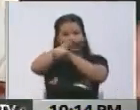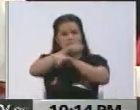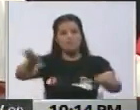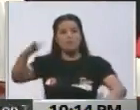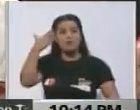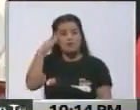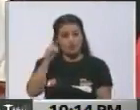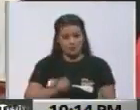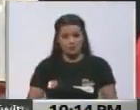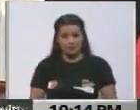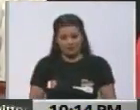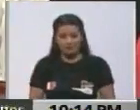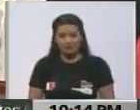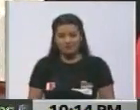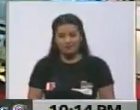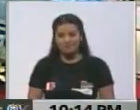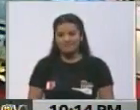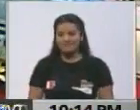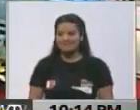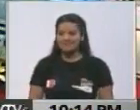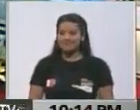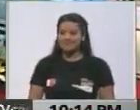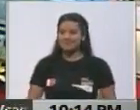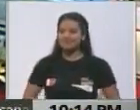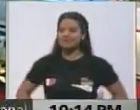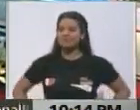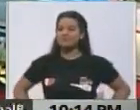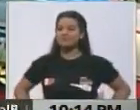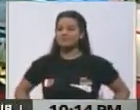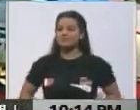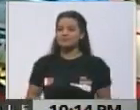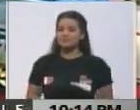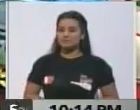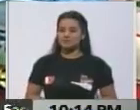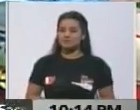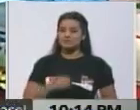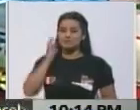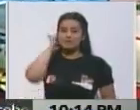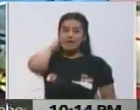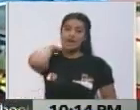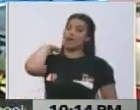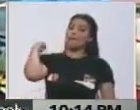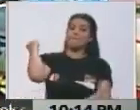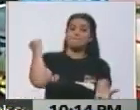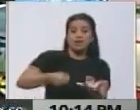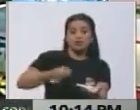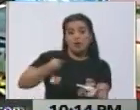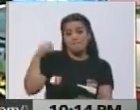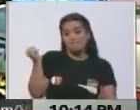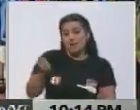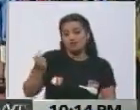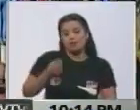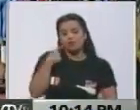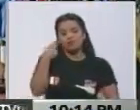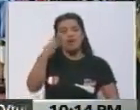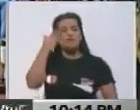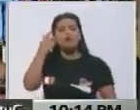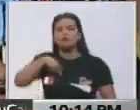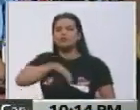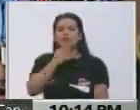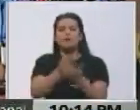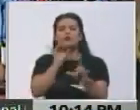Facebook. Bueno, presidente, desde el Cuarmazo dando directo a Facebook. Nosotros nos vemos por aquí por